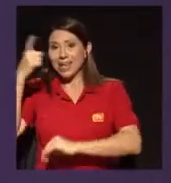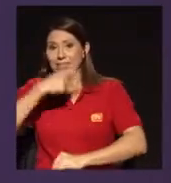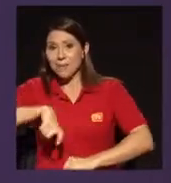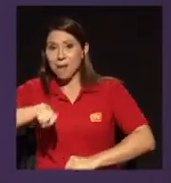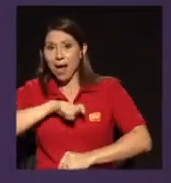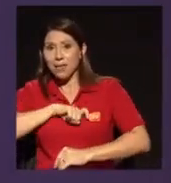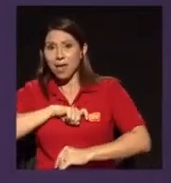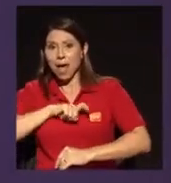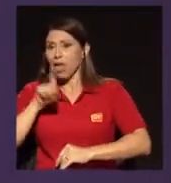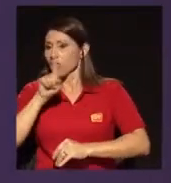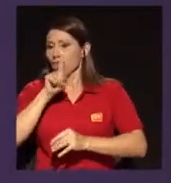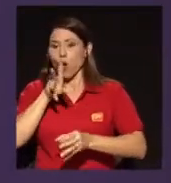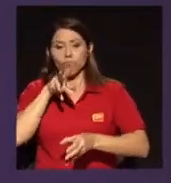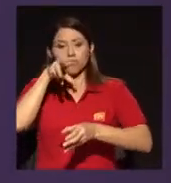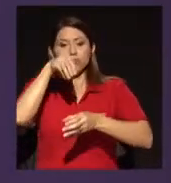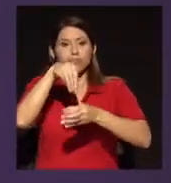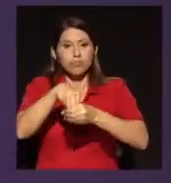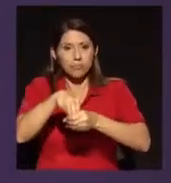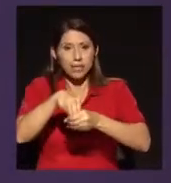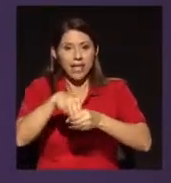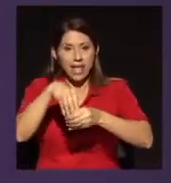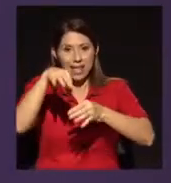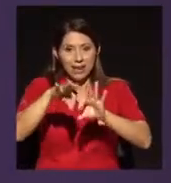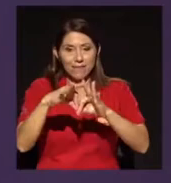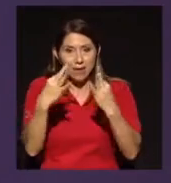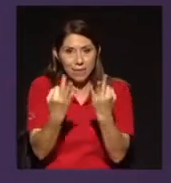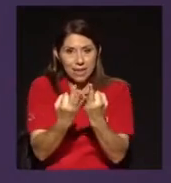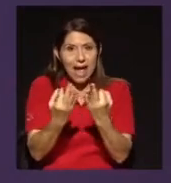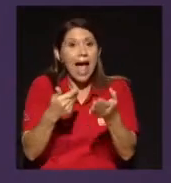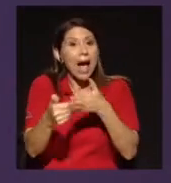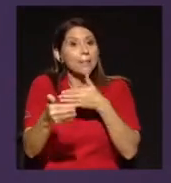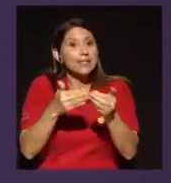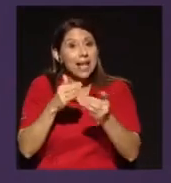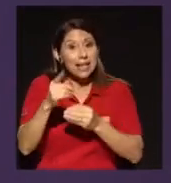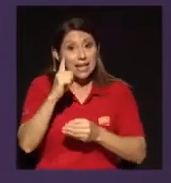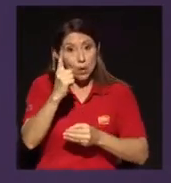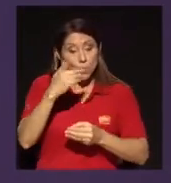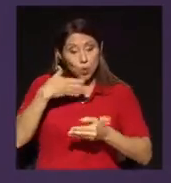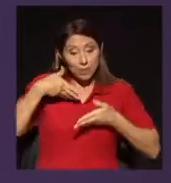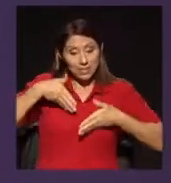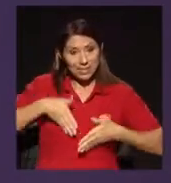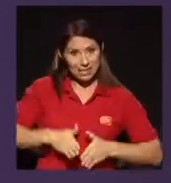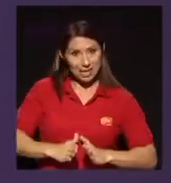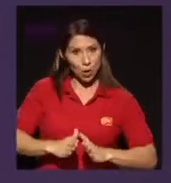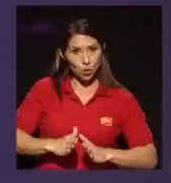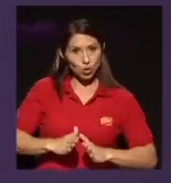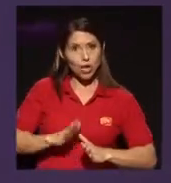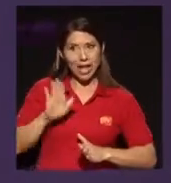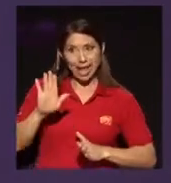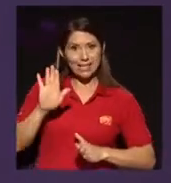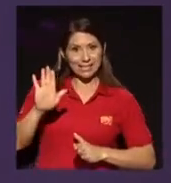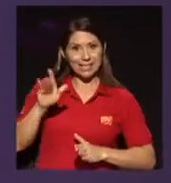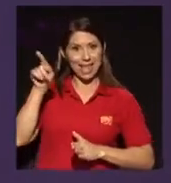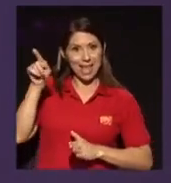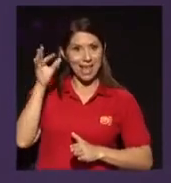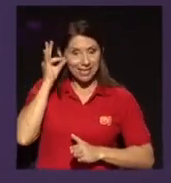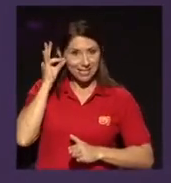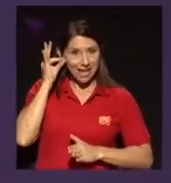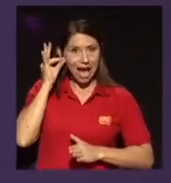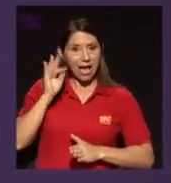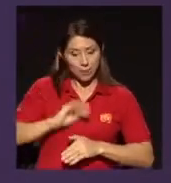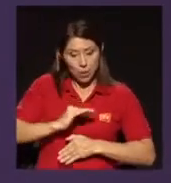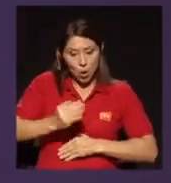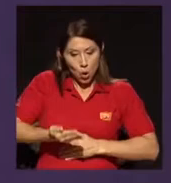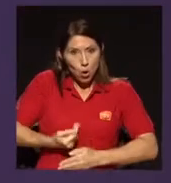formato familiar, a pesar de que uno de mis hijos incluso es biológicamente hijo de ella, le están despojando a los tres hijos de una madre, de